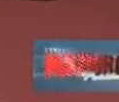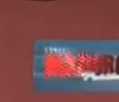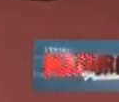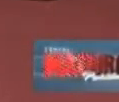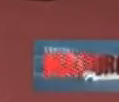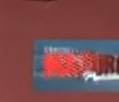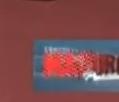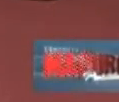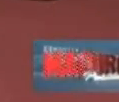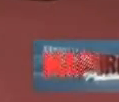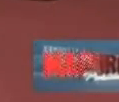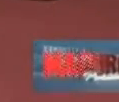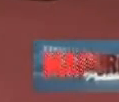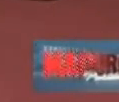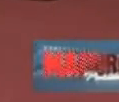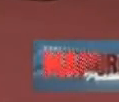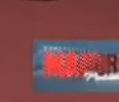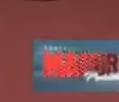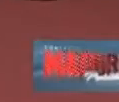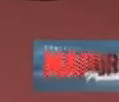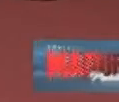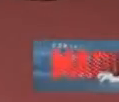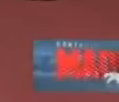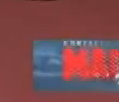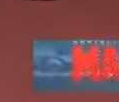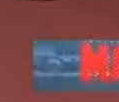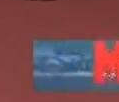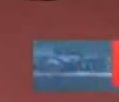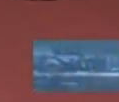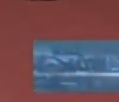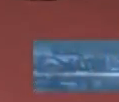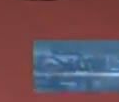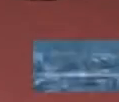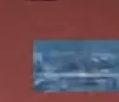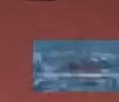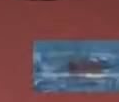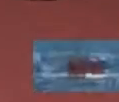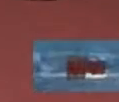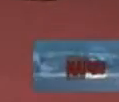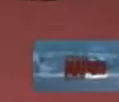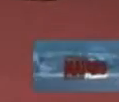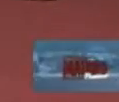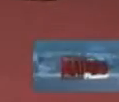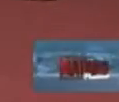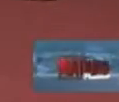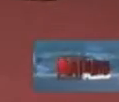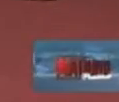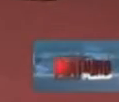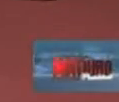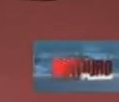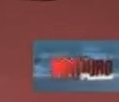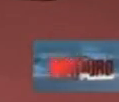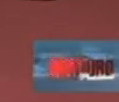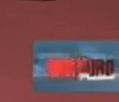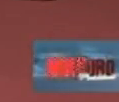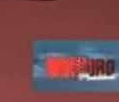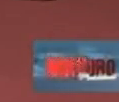la juramentación para el nuevo periodo de 4 años. Estuvimos allí compartiendo